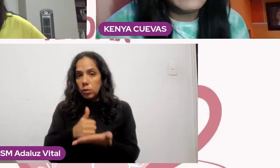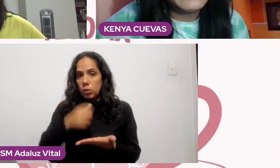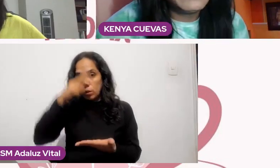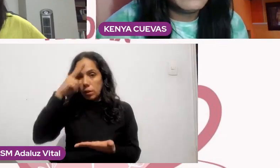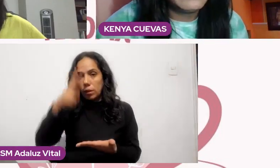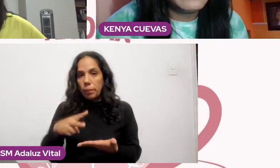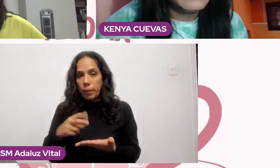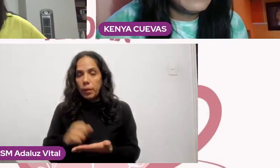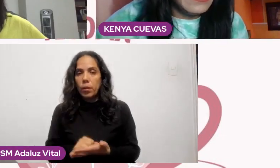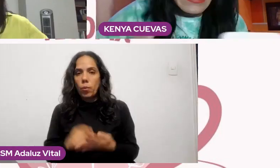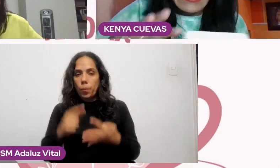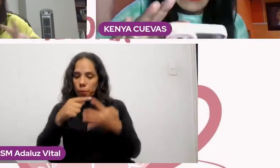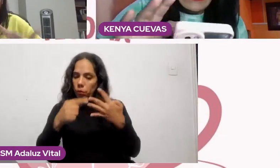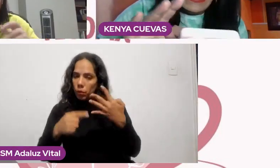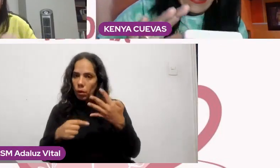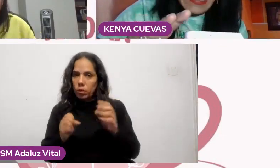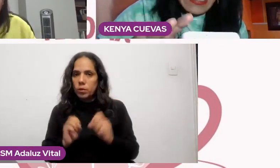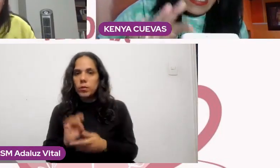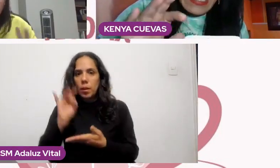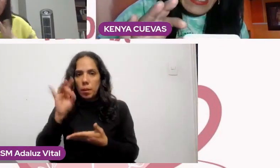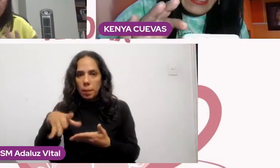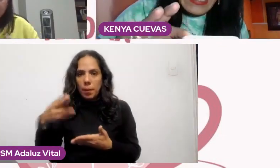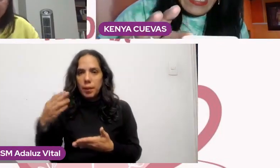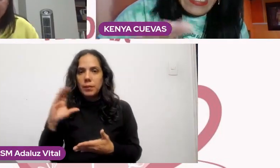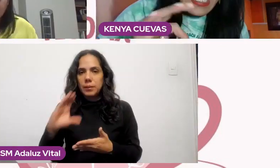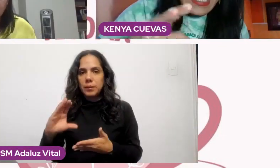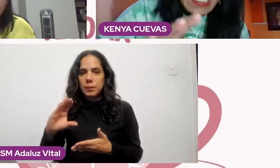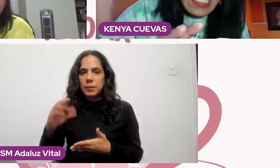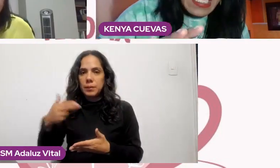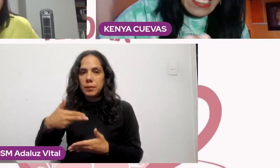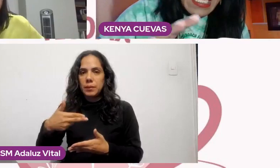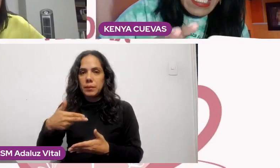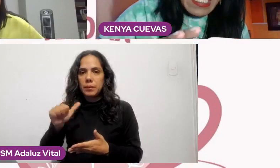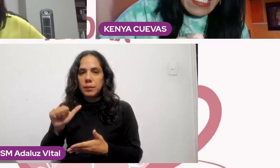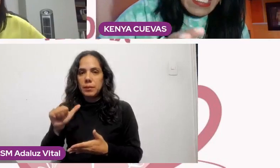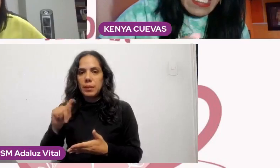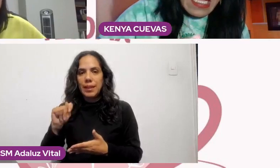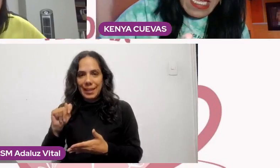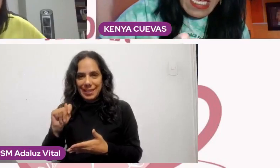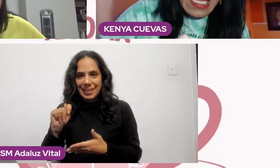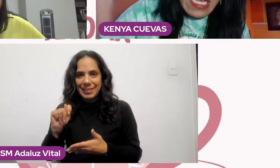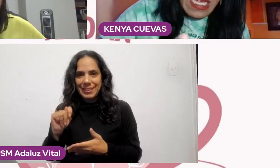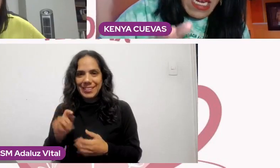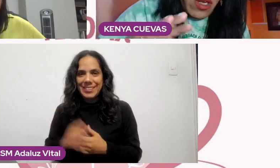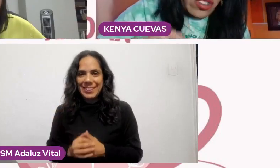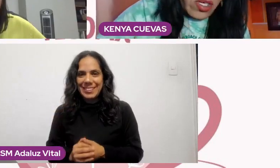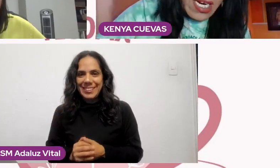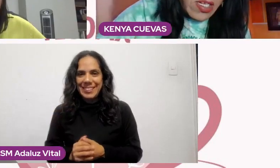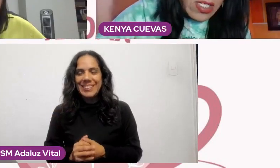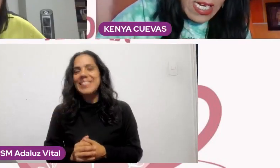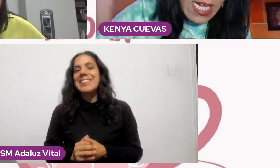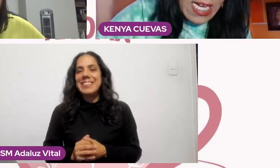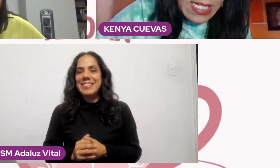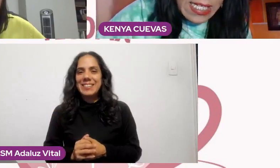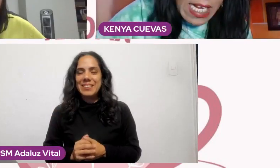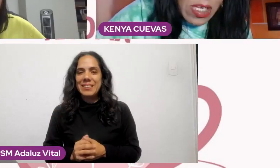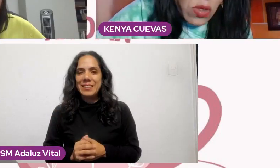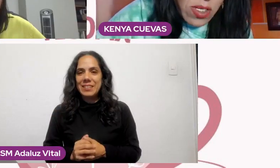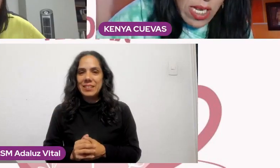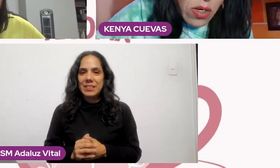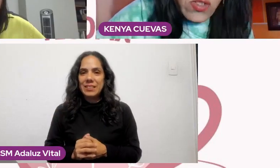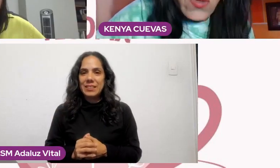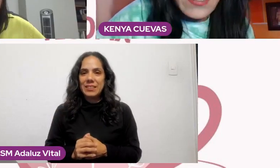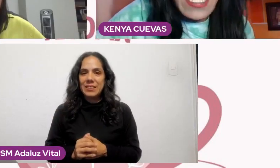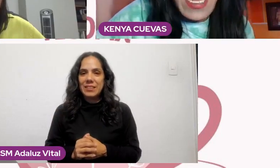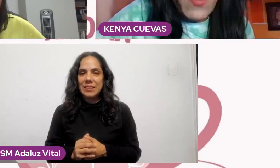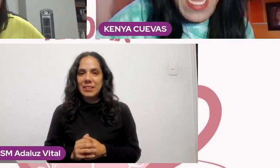Muy bien, ahorita mi compañera Paola para dejarlo también aquí en las redes. Y los horarios sería el 31